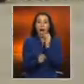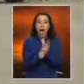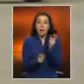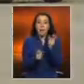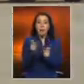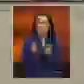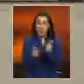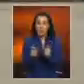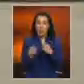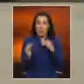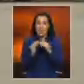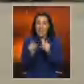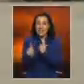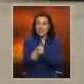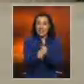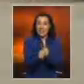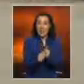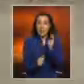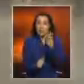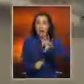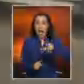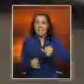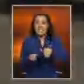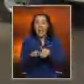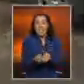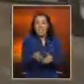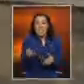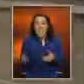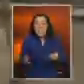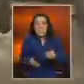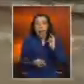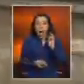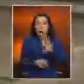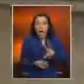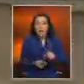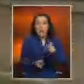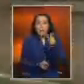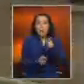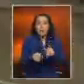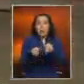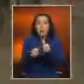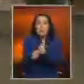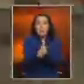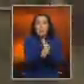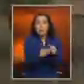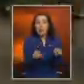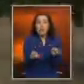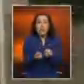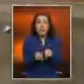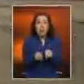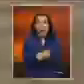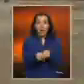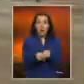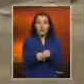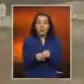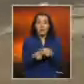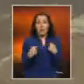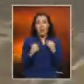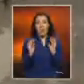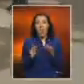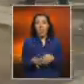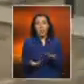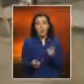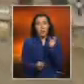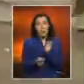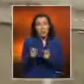por mi casa que ellos asaltan a sus mismos vecinos, a gente de ahí mismo. No, igual da lata porque igual